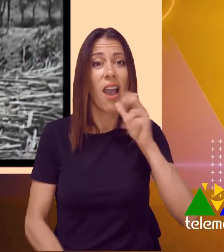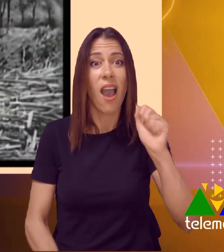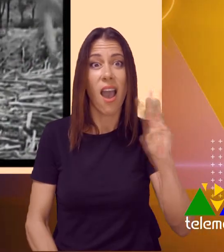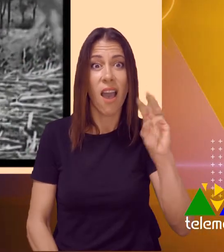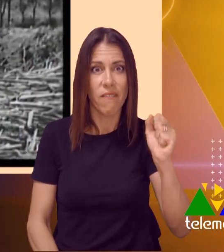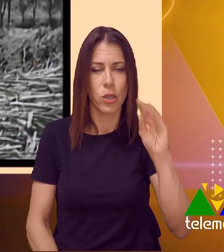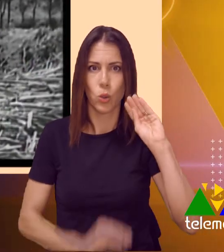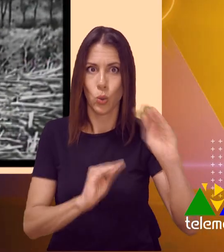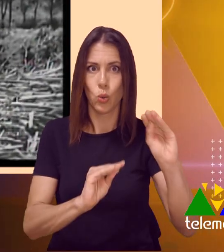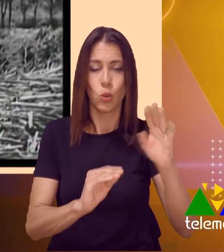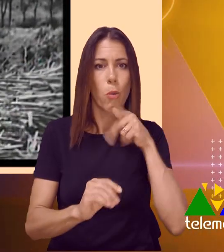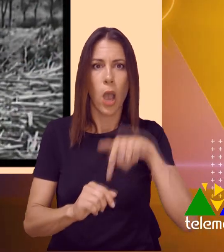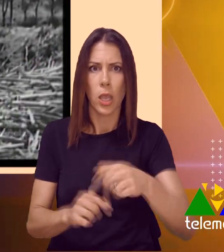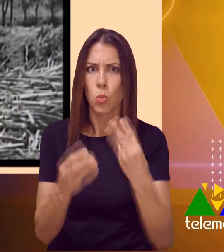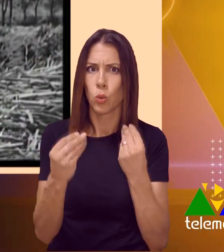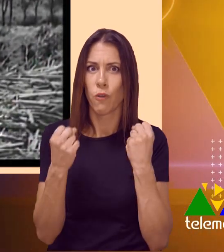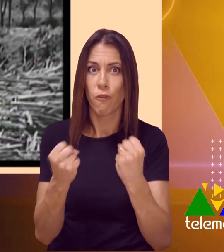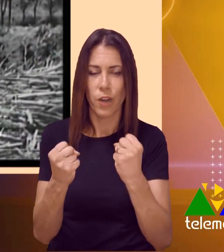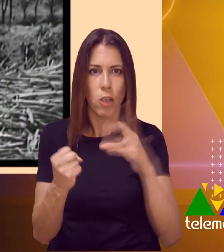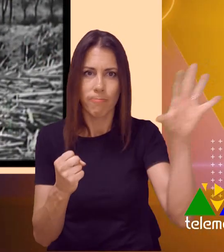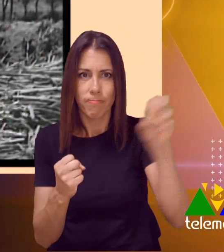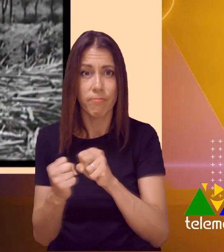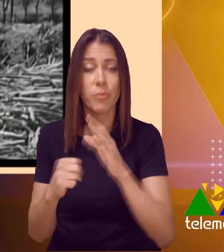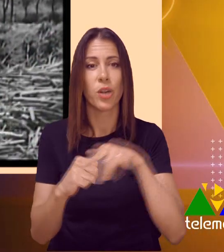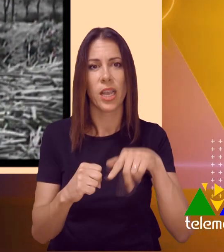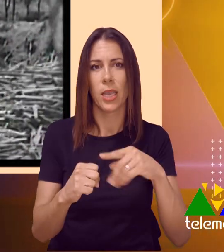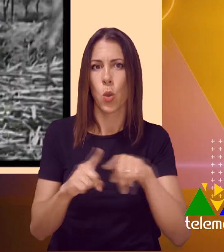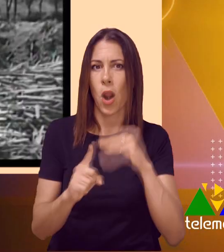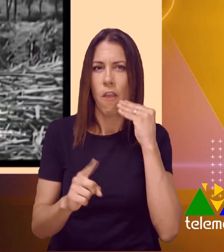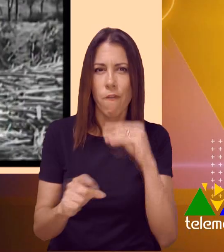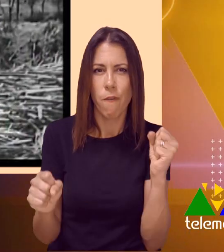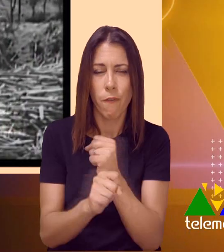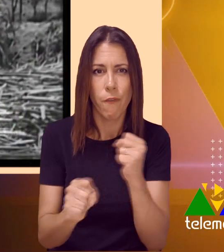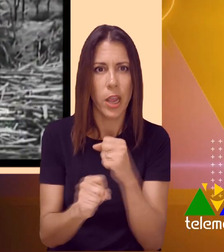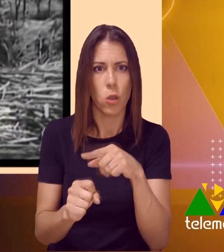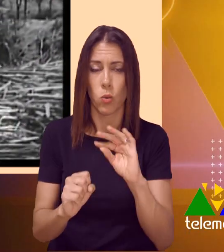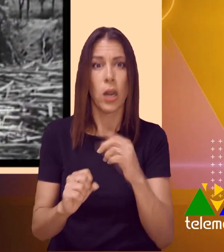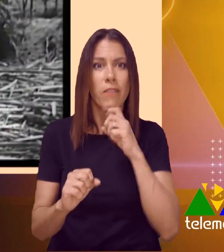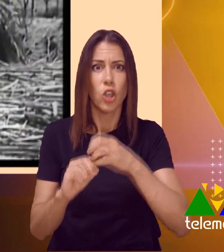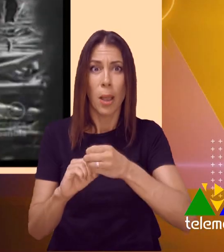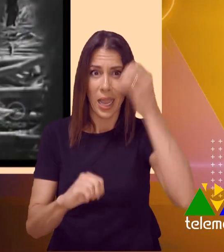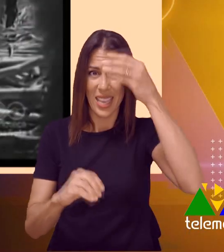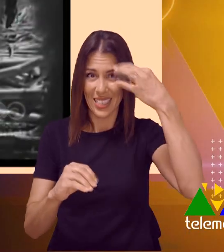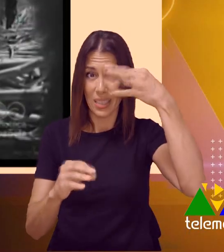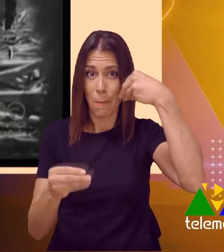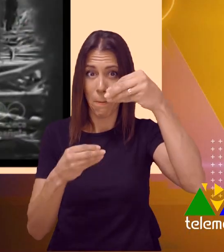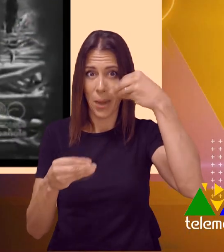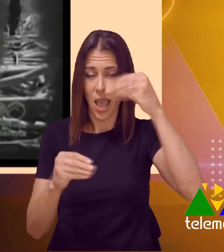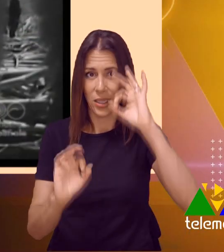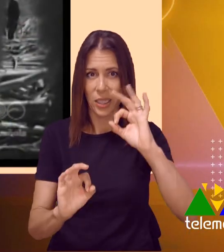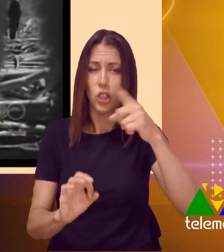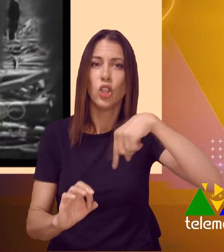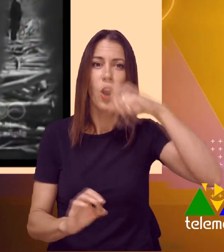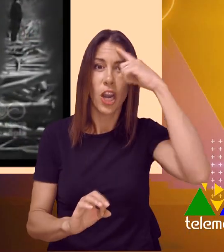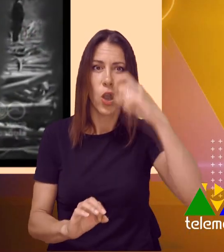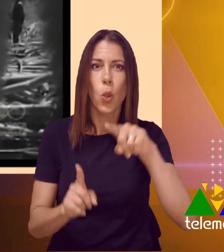era caña resistente a las heladas y caña resistente al mosaico, y además era una caña blanda, que es la caña que todos